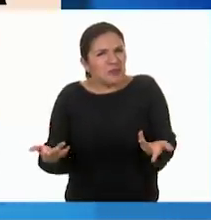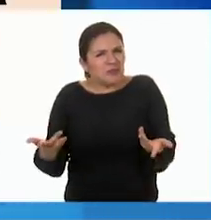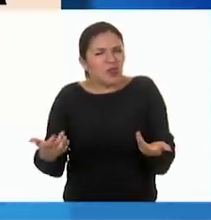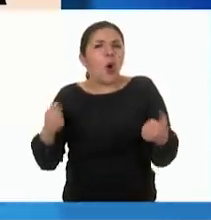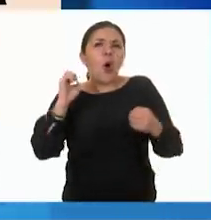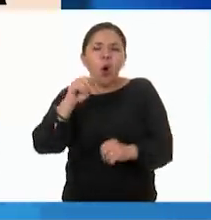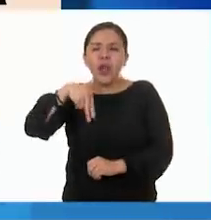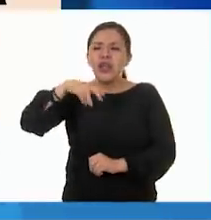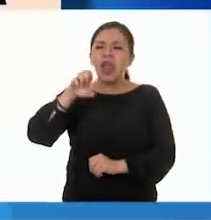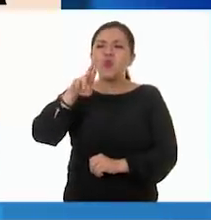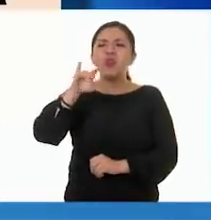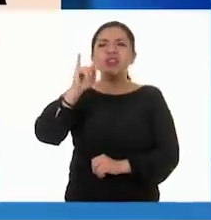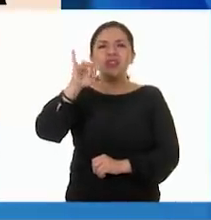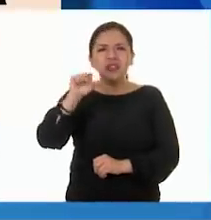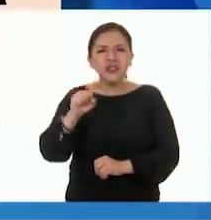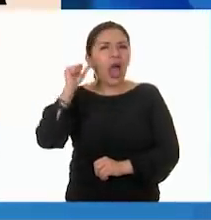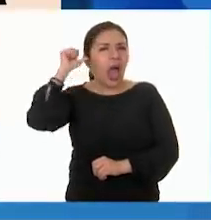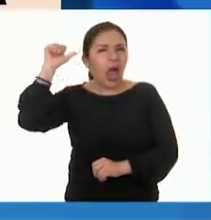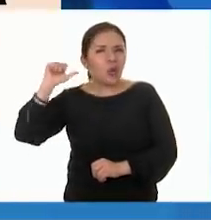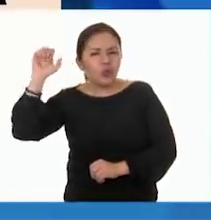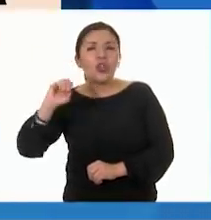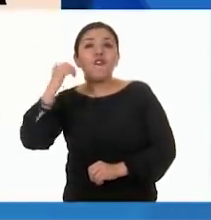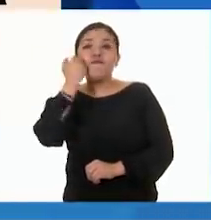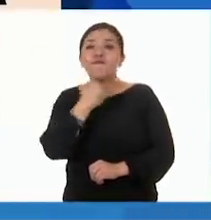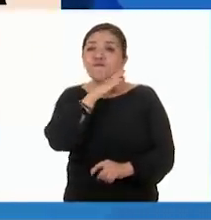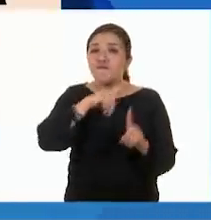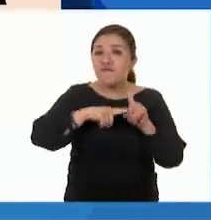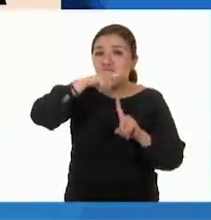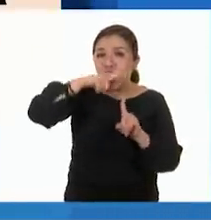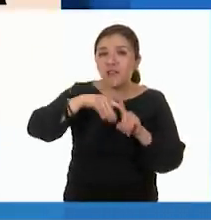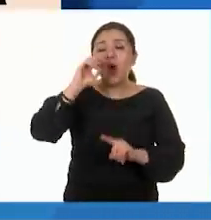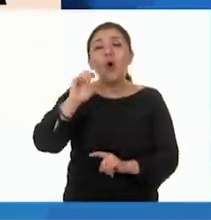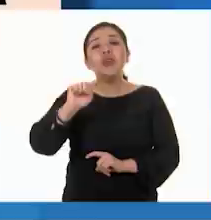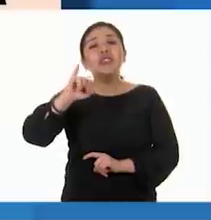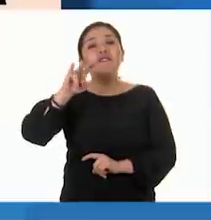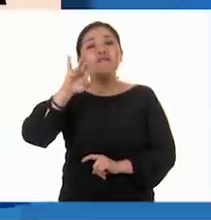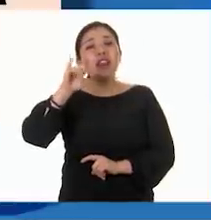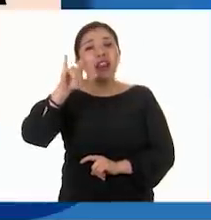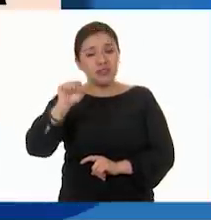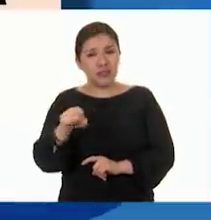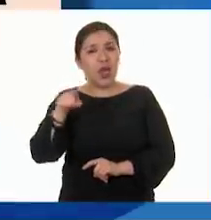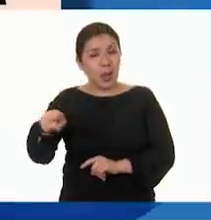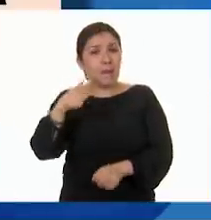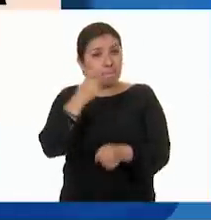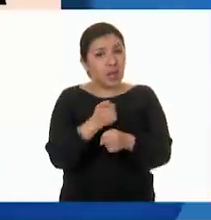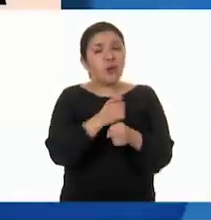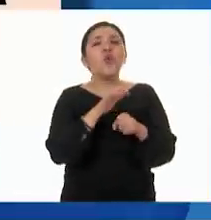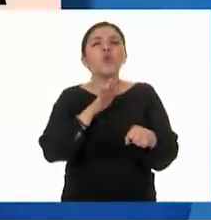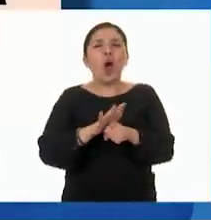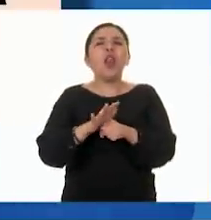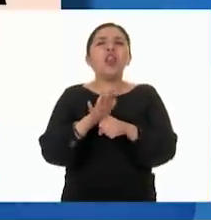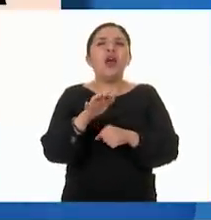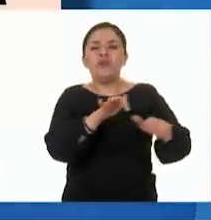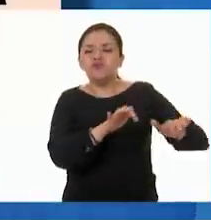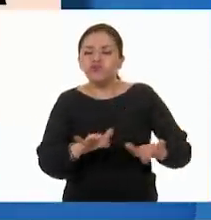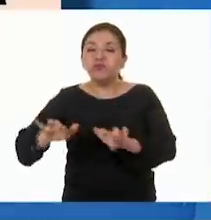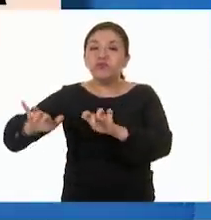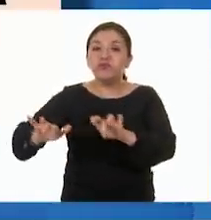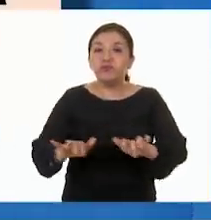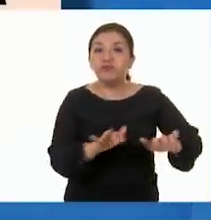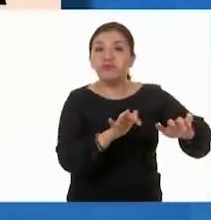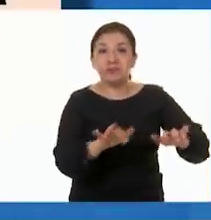neuritis acústica, fiebre tifoidea o sífilis. el instrumento que tocaba Beethoven era el